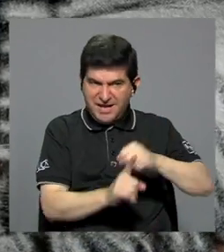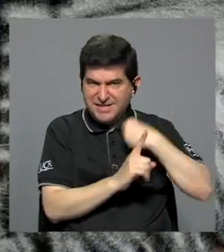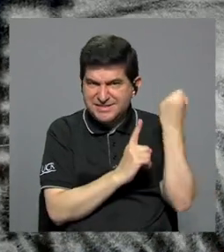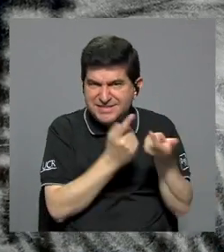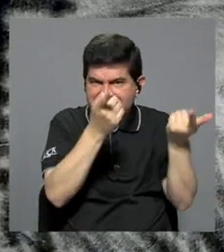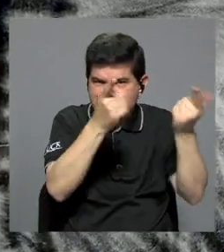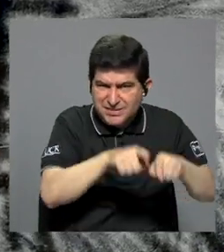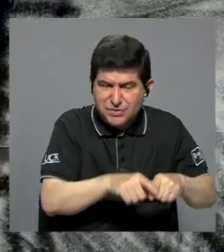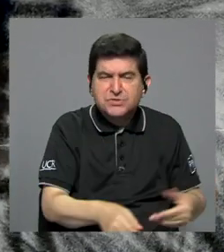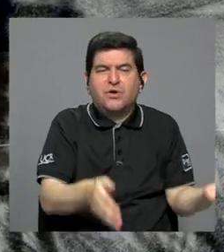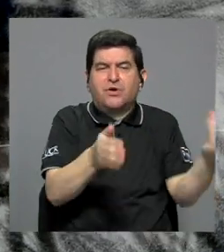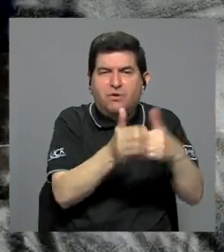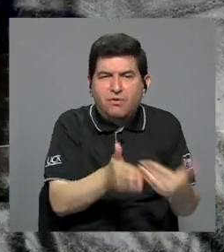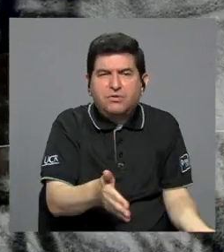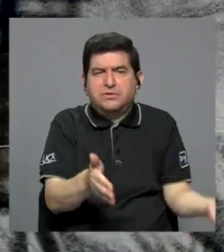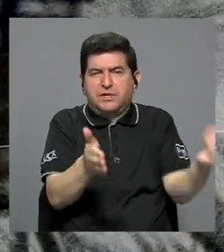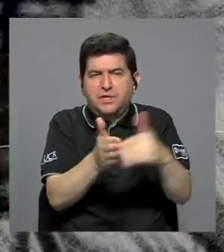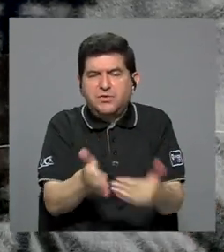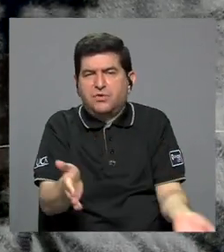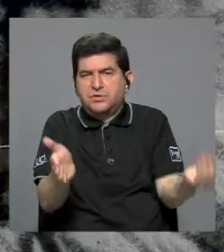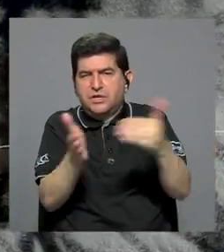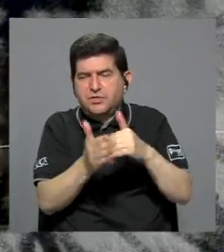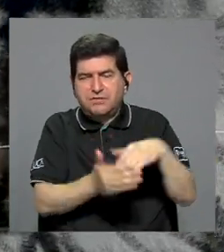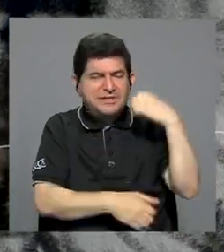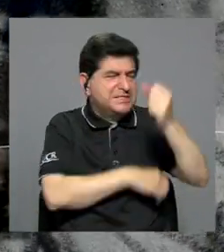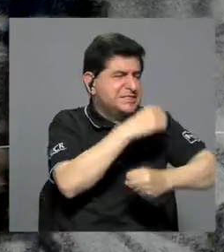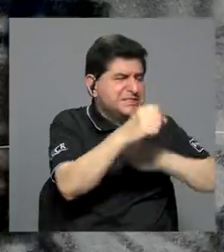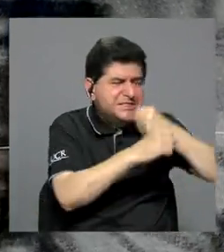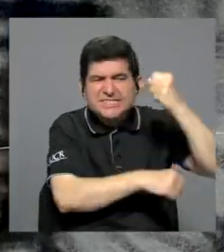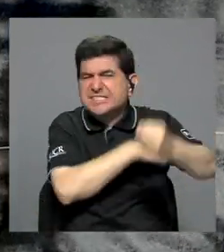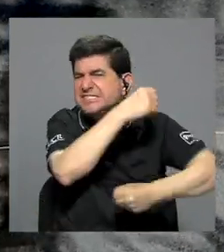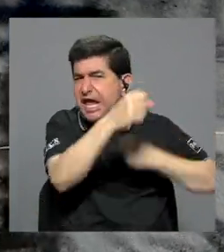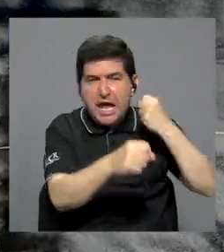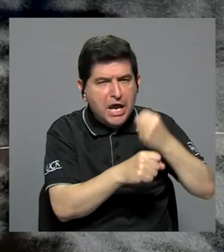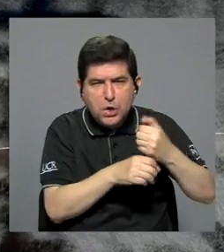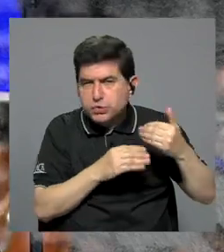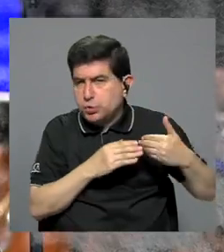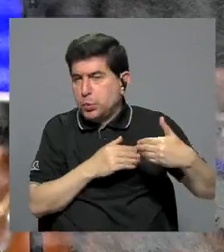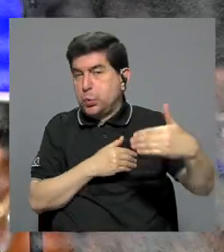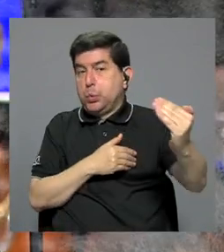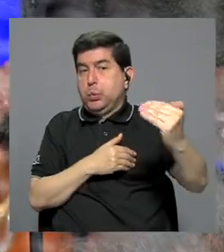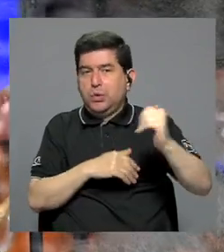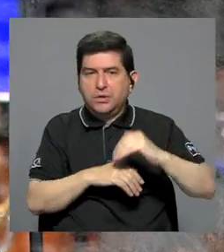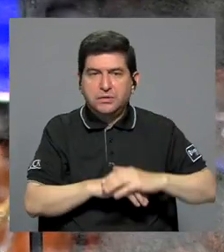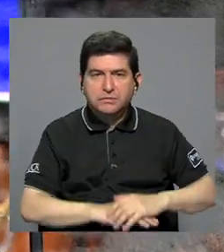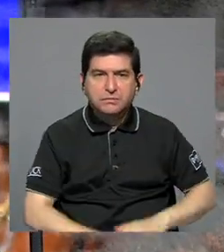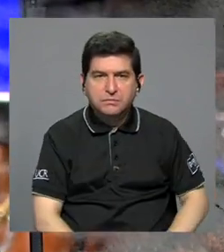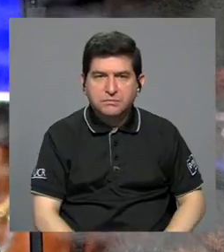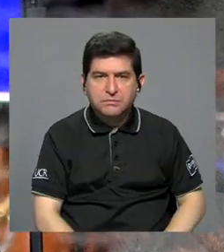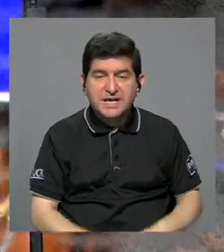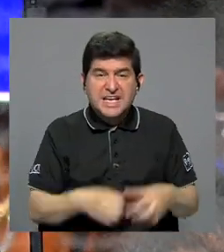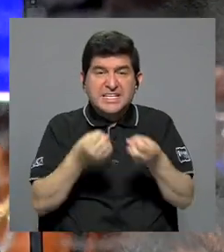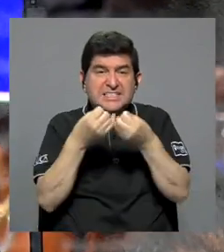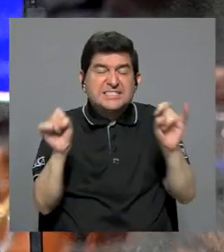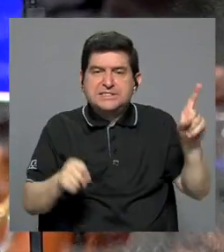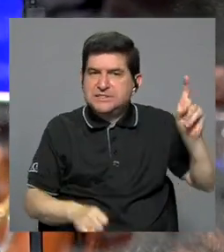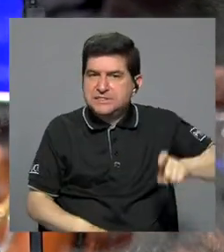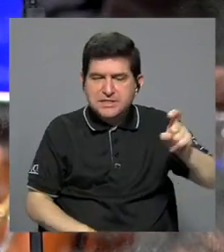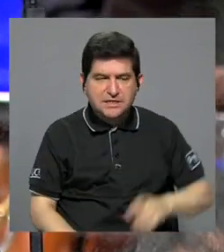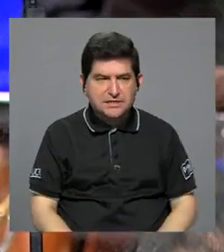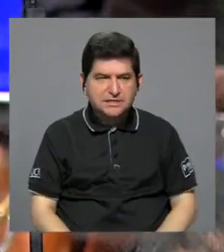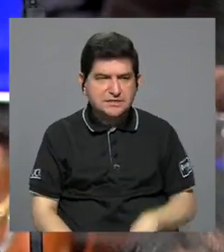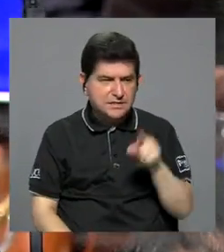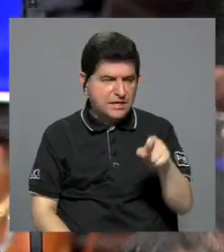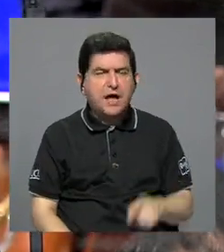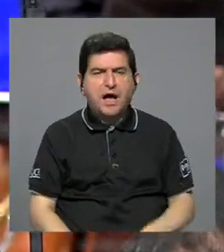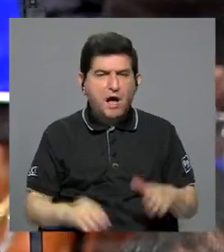que pasa una y otra vez a lo largo de siglos, ¿verdad? Cuando, sin que necesariamente esté